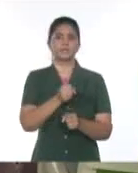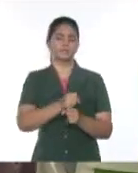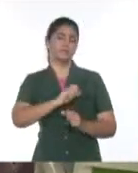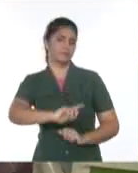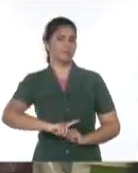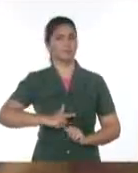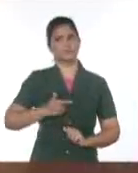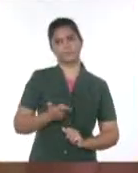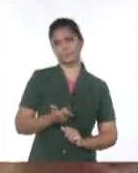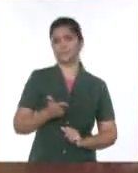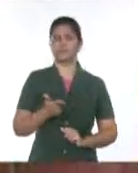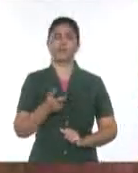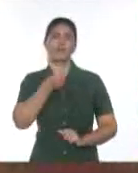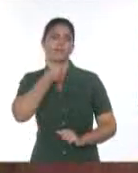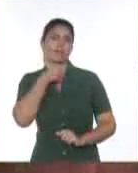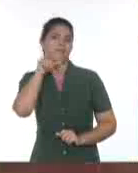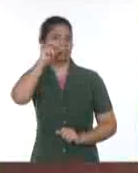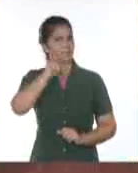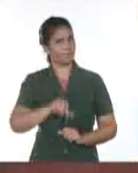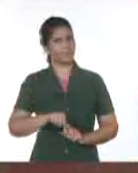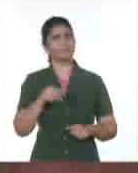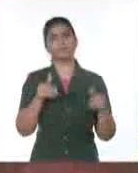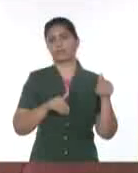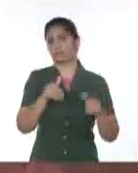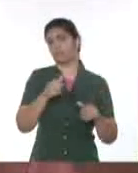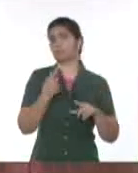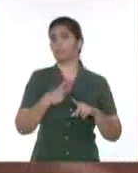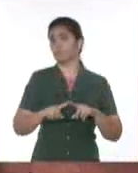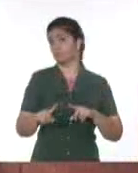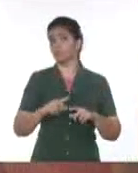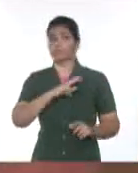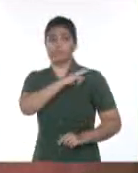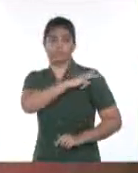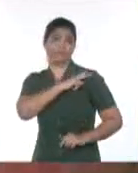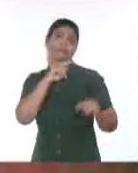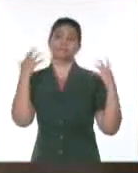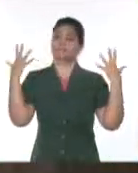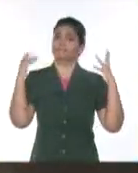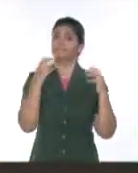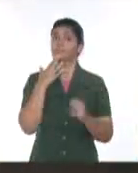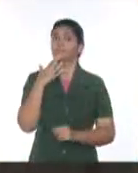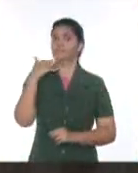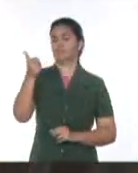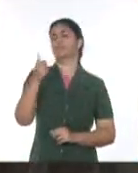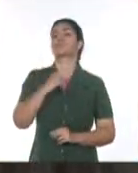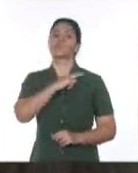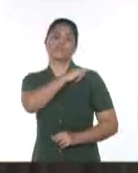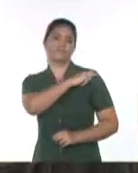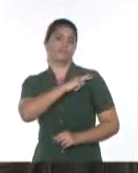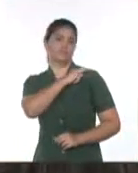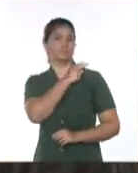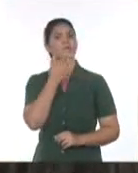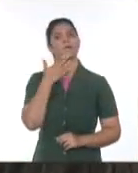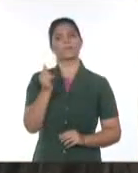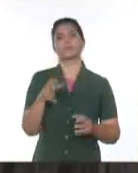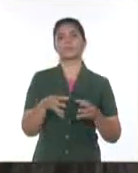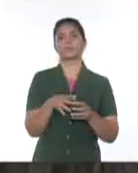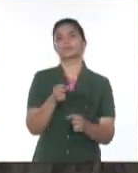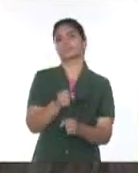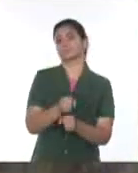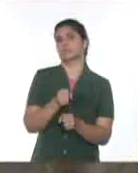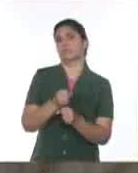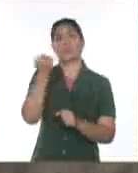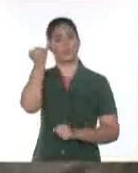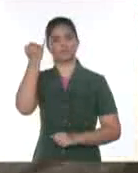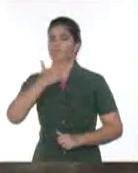medios de comunicación. También el Buró Provincial reconoció a sus mejores dirigentes sindicales y a sus mejores colectivos con iniciativa